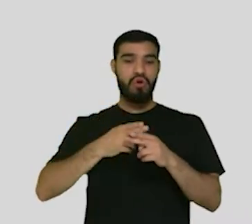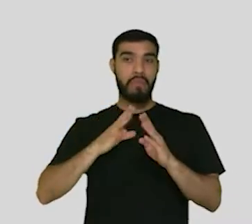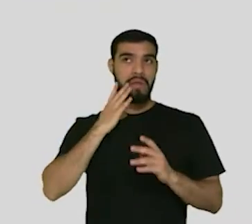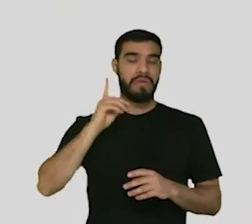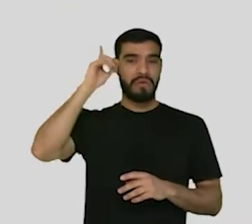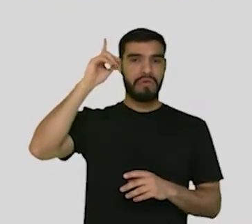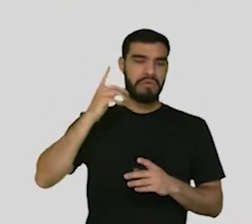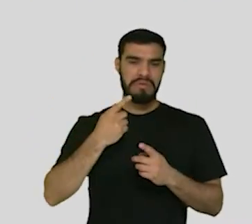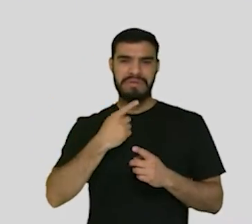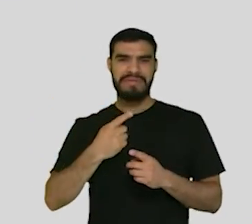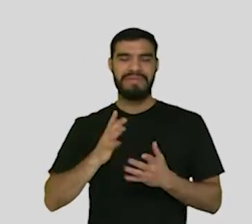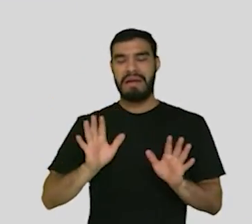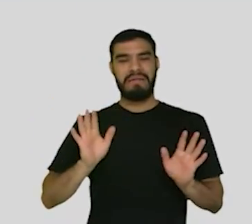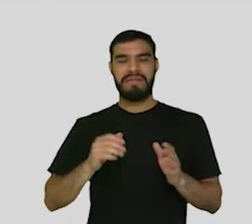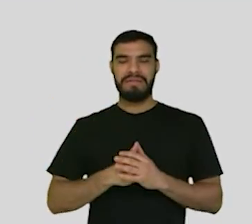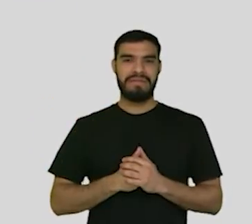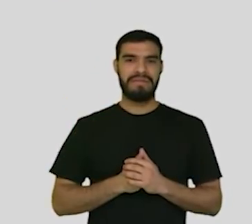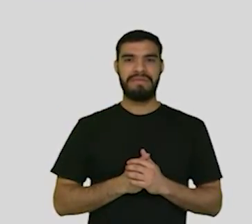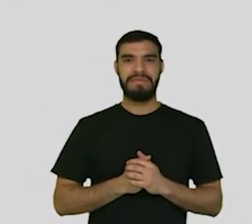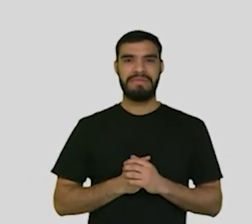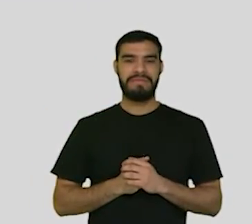Va, eva, y oya poba, tapisacuera, eje.